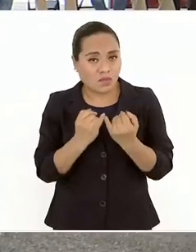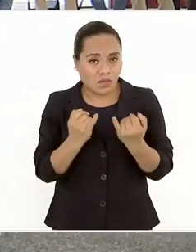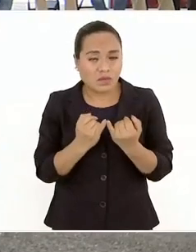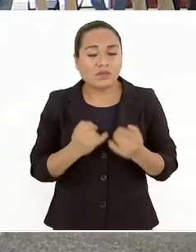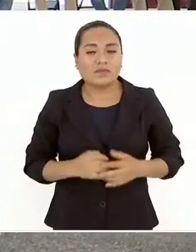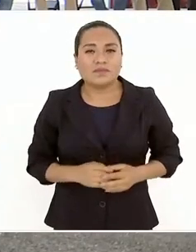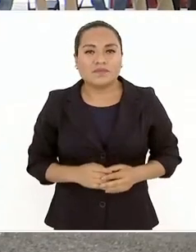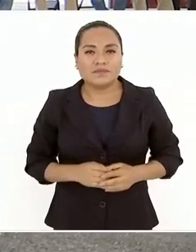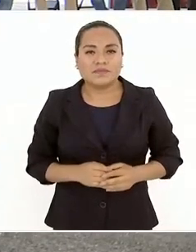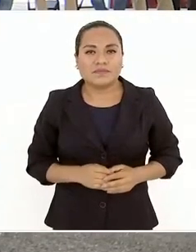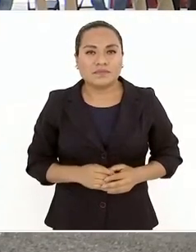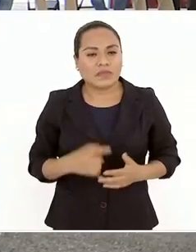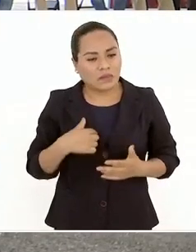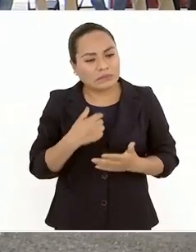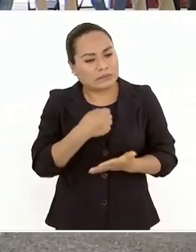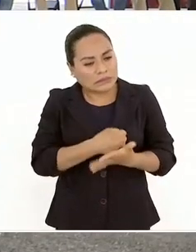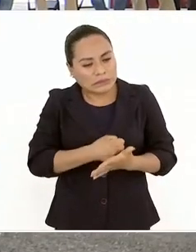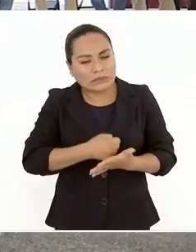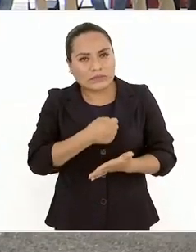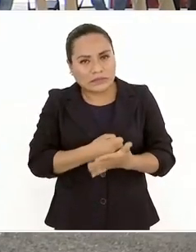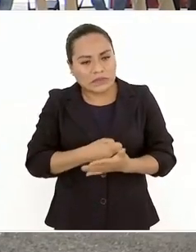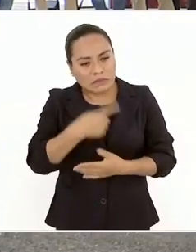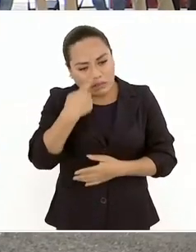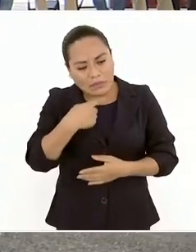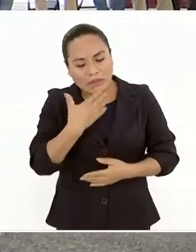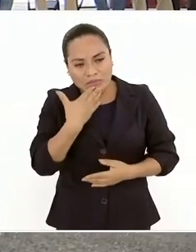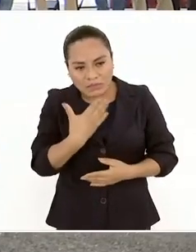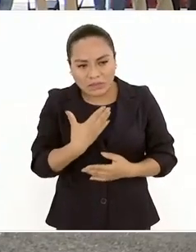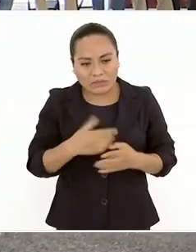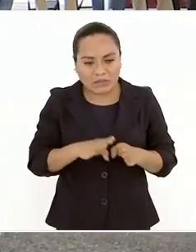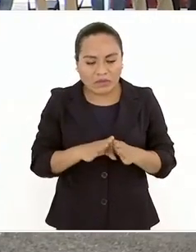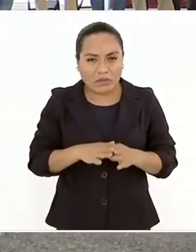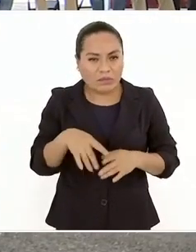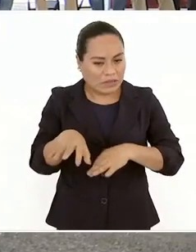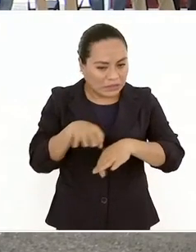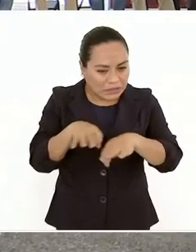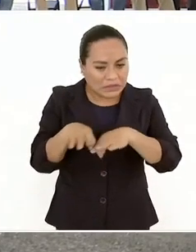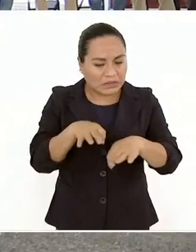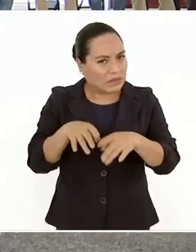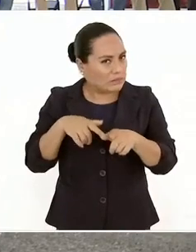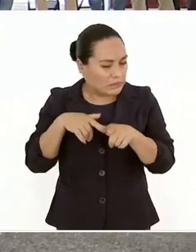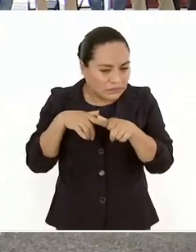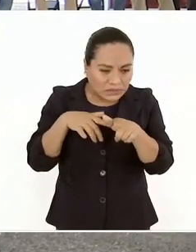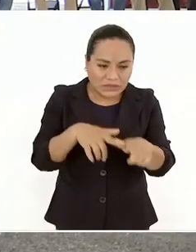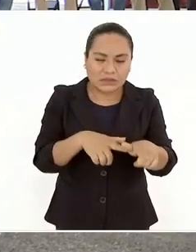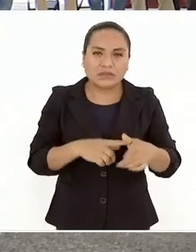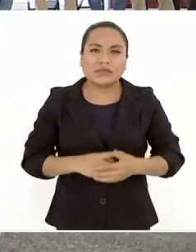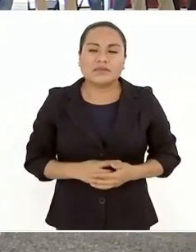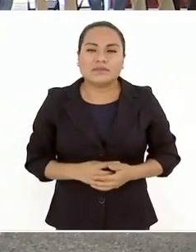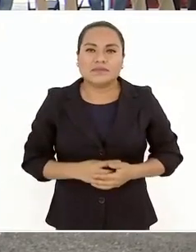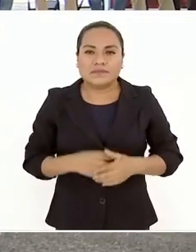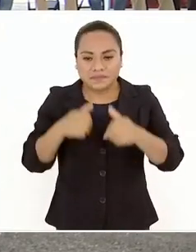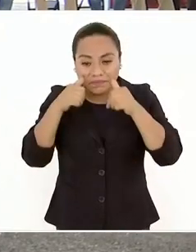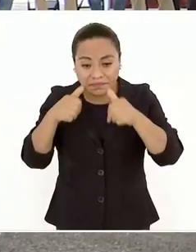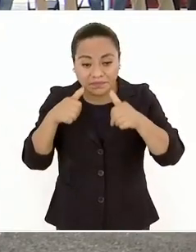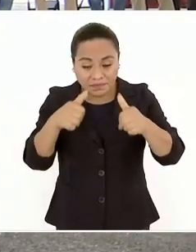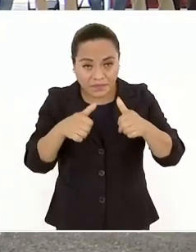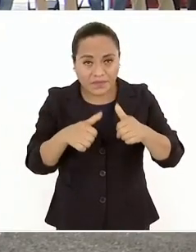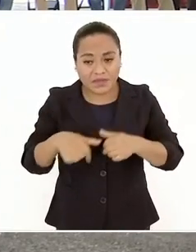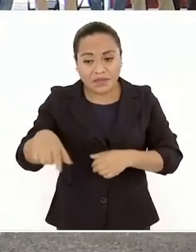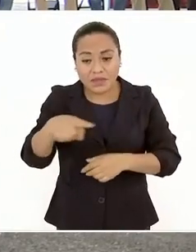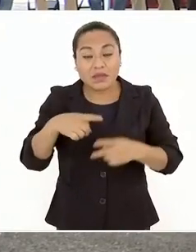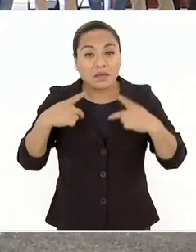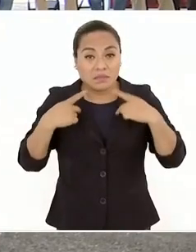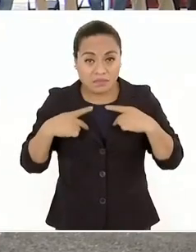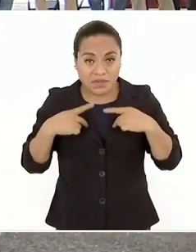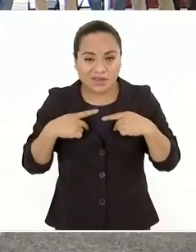sido muy insistentes y ha sido una labor permanente el que la gente no sea